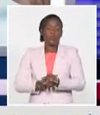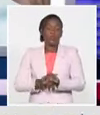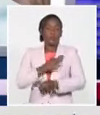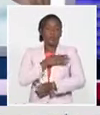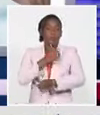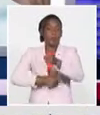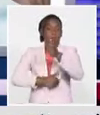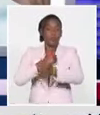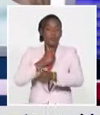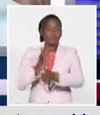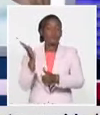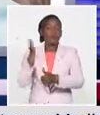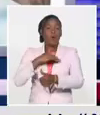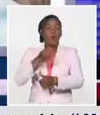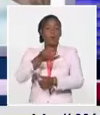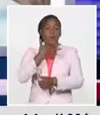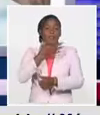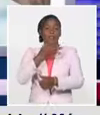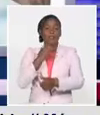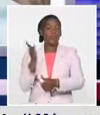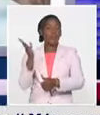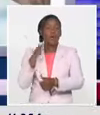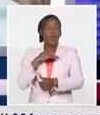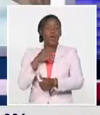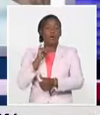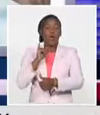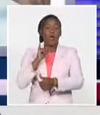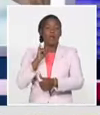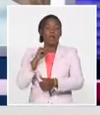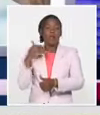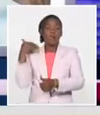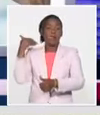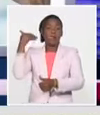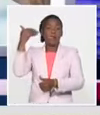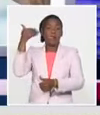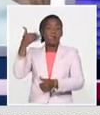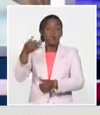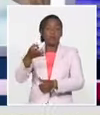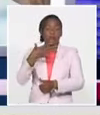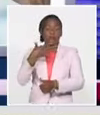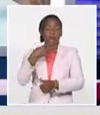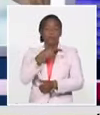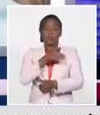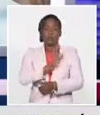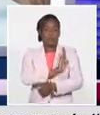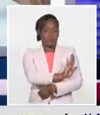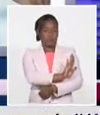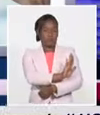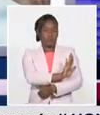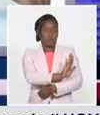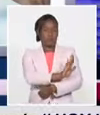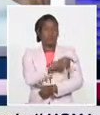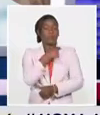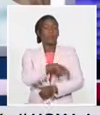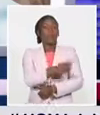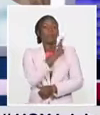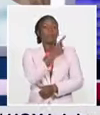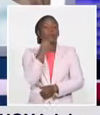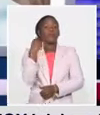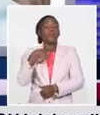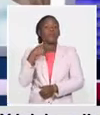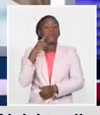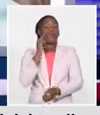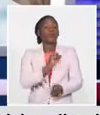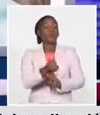están controlados, no deben ser incluidos en el estudio clínico. Aquellas personas que tienen todas esas morbilidades controladas,